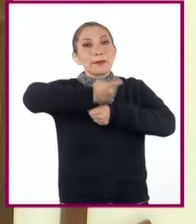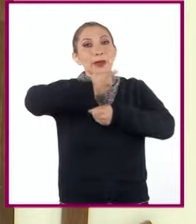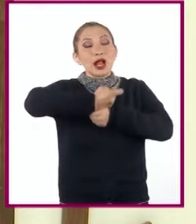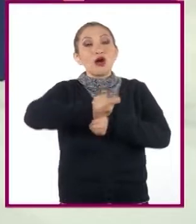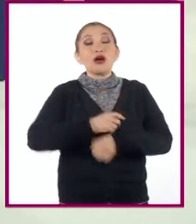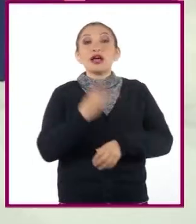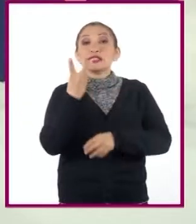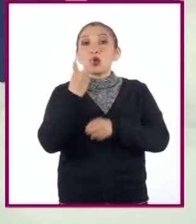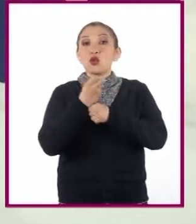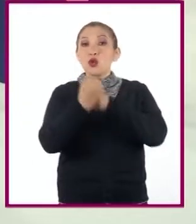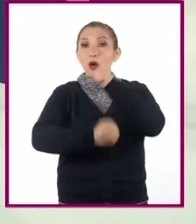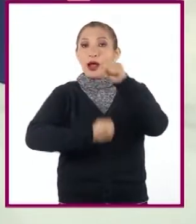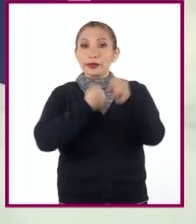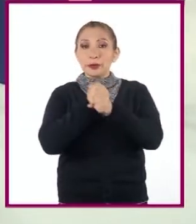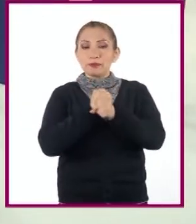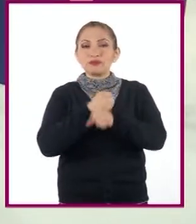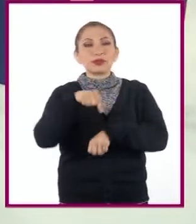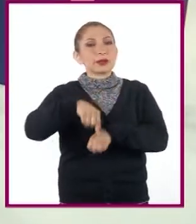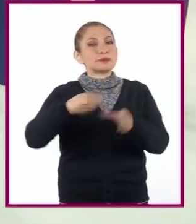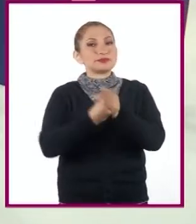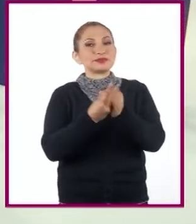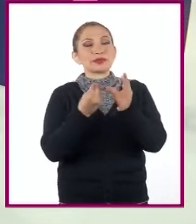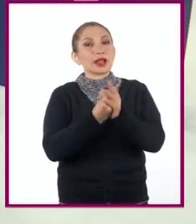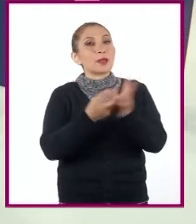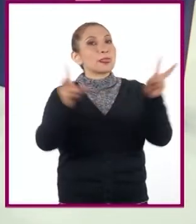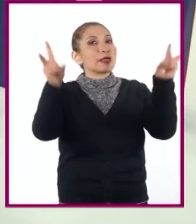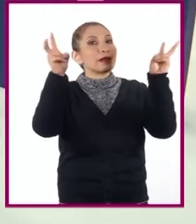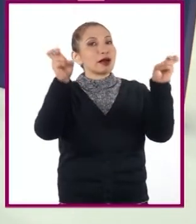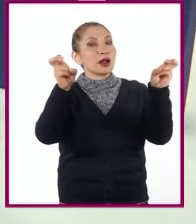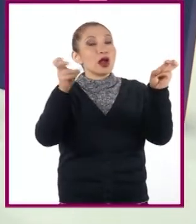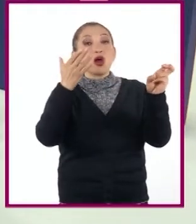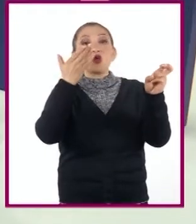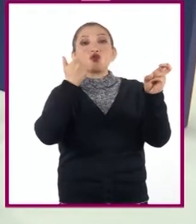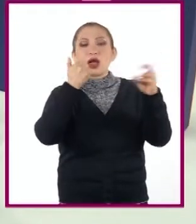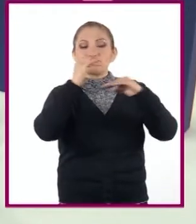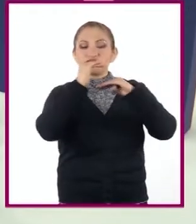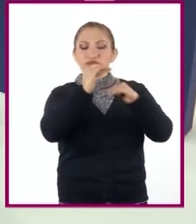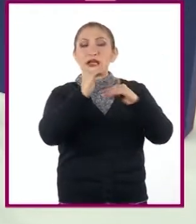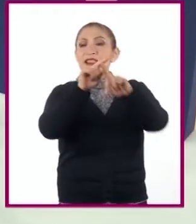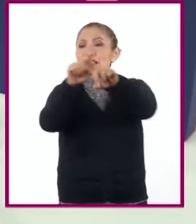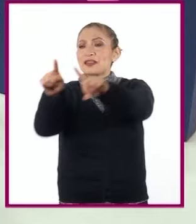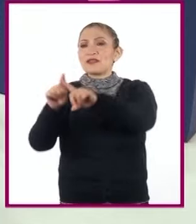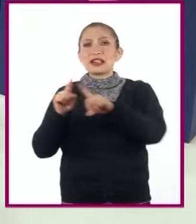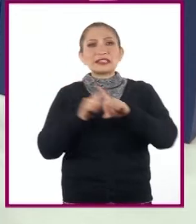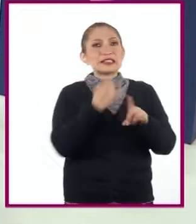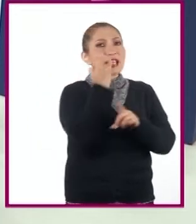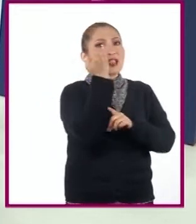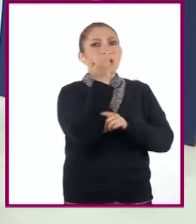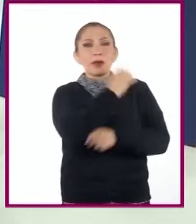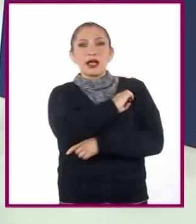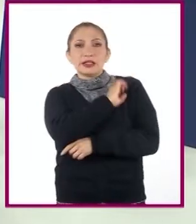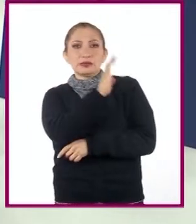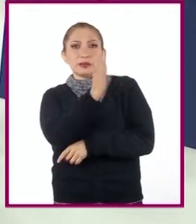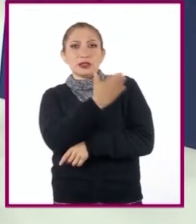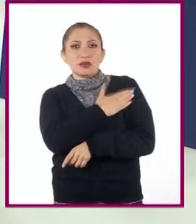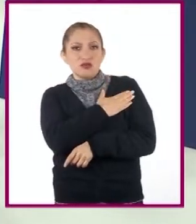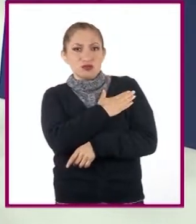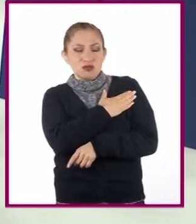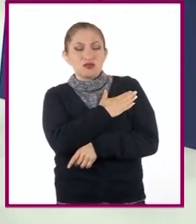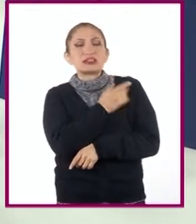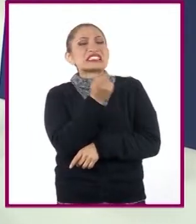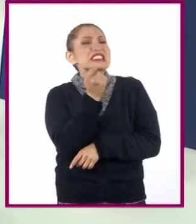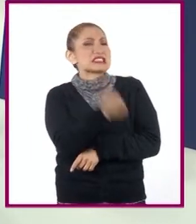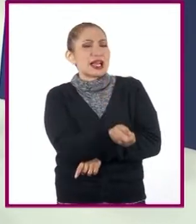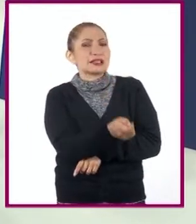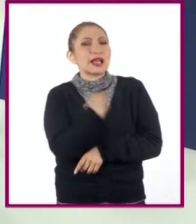grado. Nuestra sesión se intitula Sin Fronteras, diversidad lingüística del español. Con esto nos